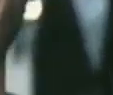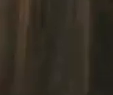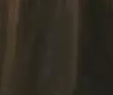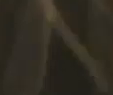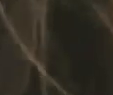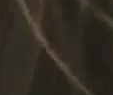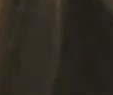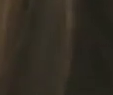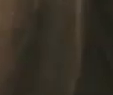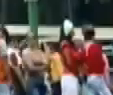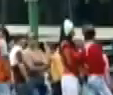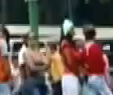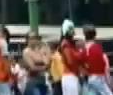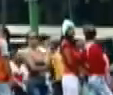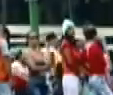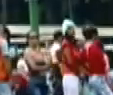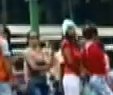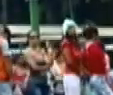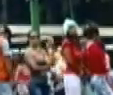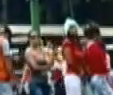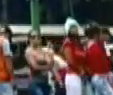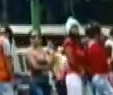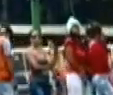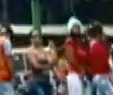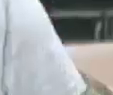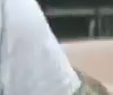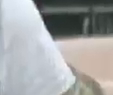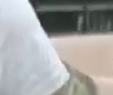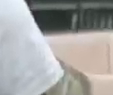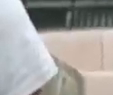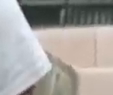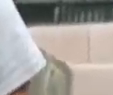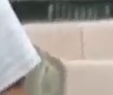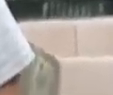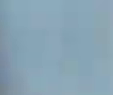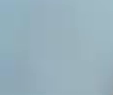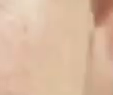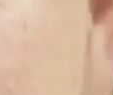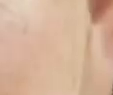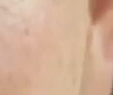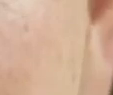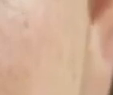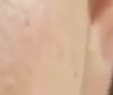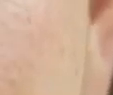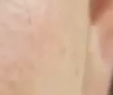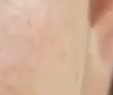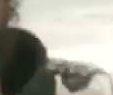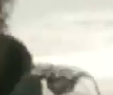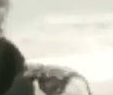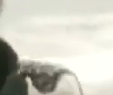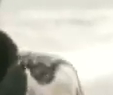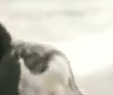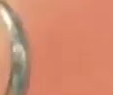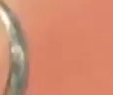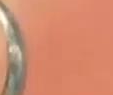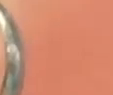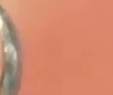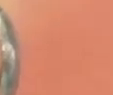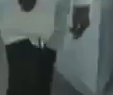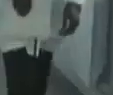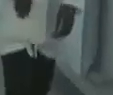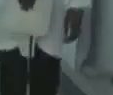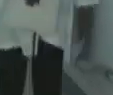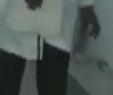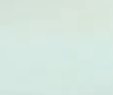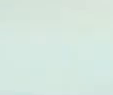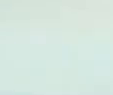va a ser referente en la igualdad entre hombres y mujeres. Un proceso único, llano y pleno. Que renovará los rostros y